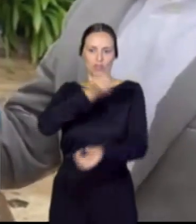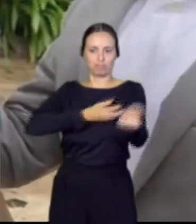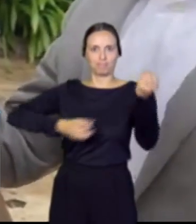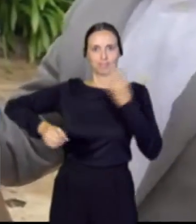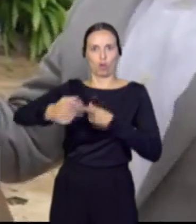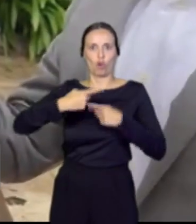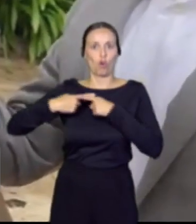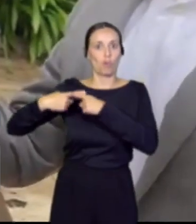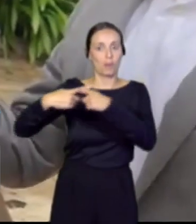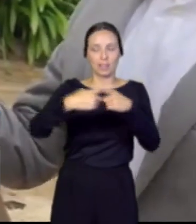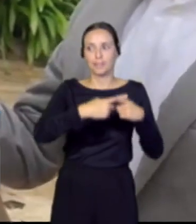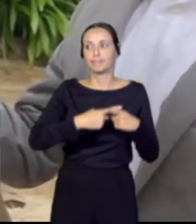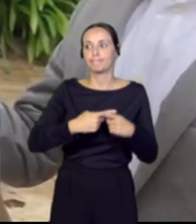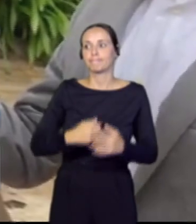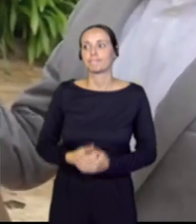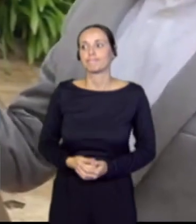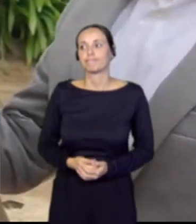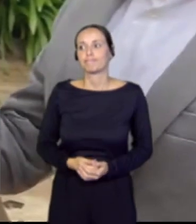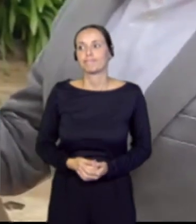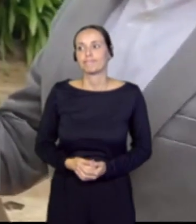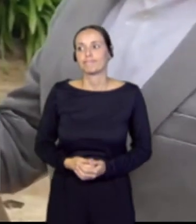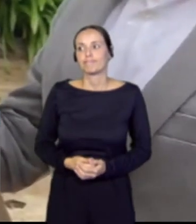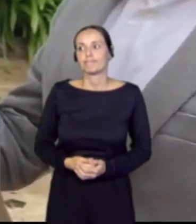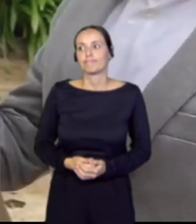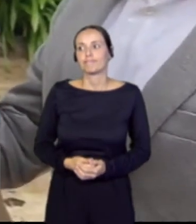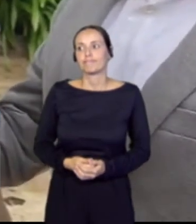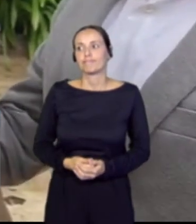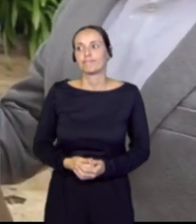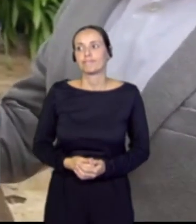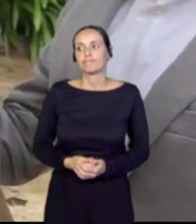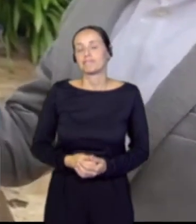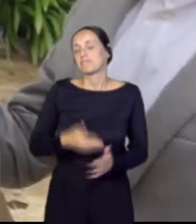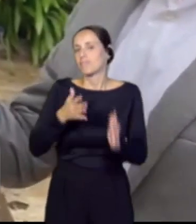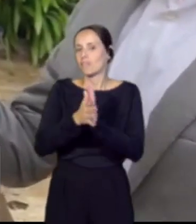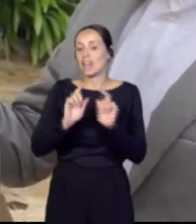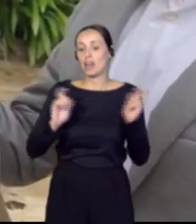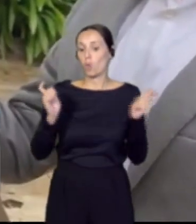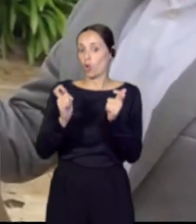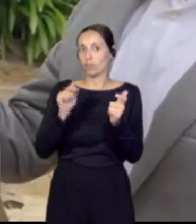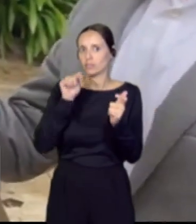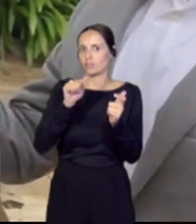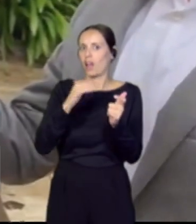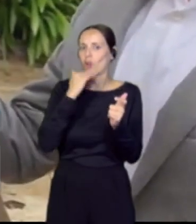ahí hasta ahora, pues yo creo que nos ha sido altamente positivo para ambos.